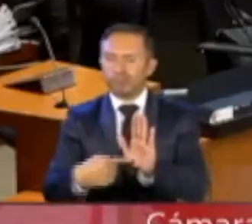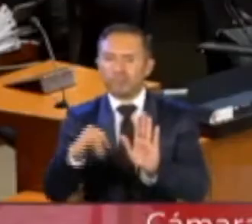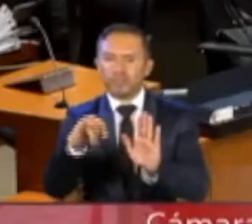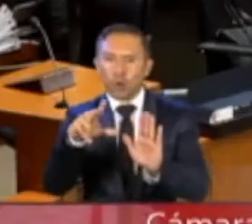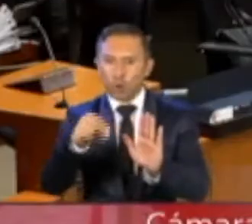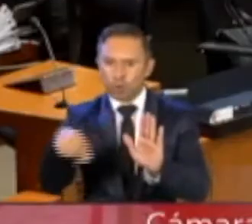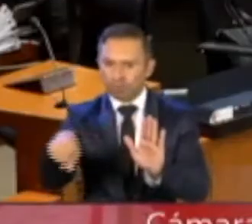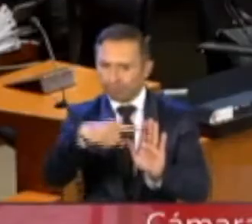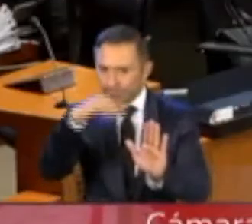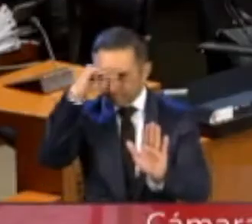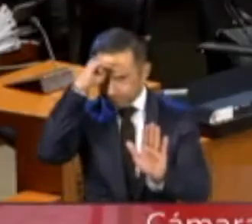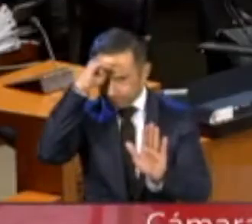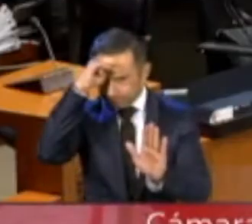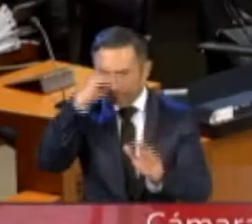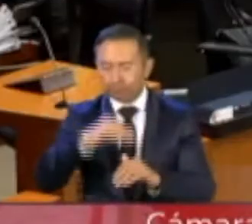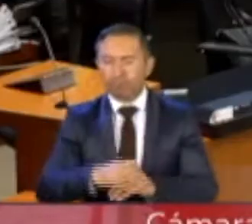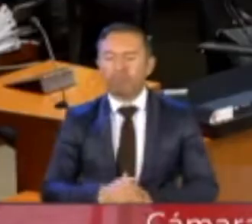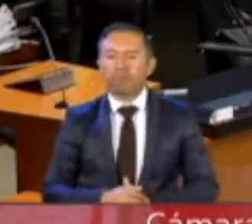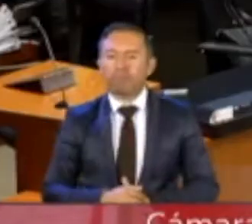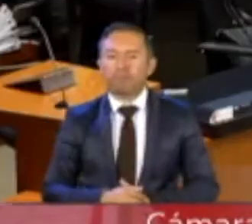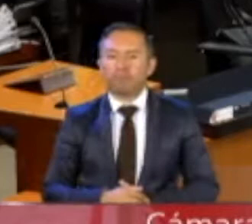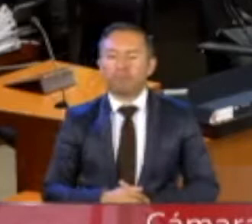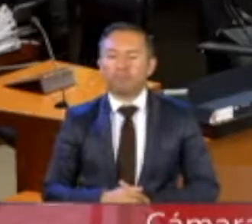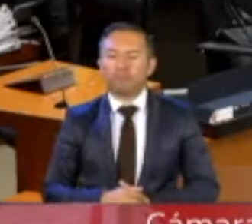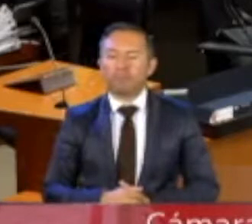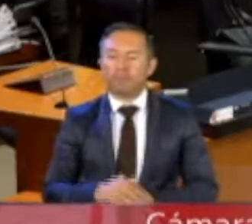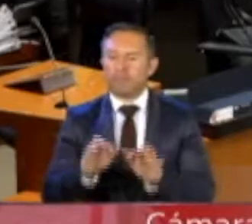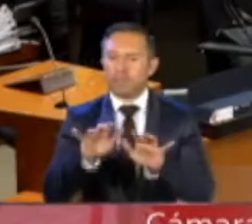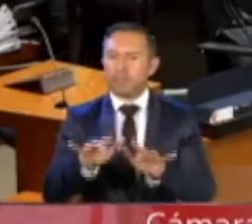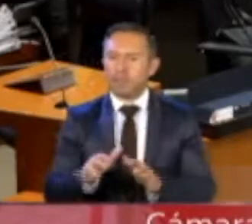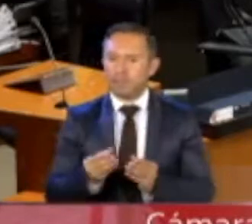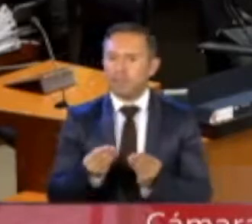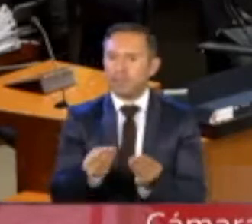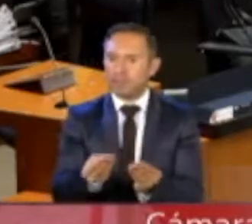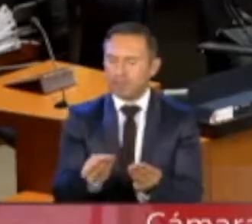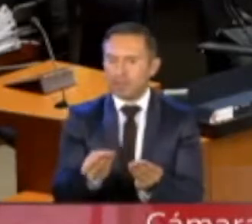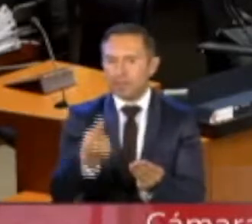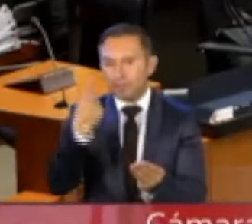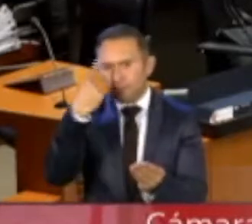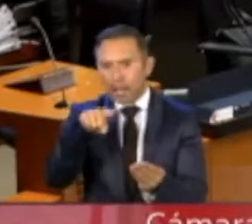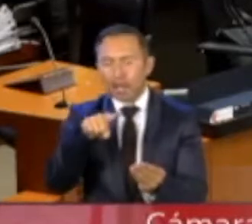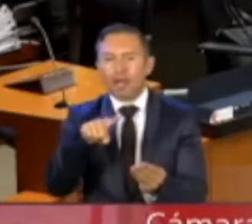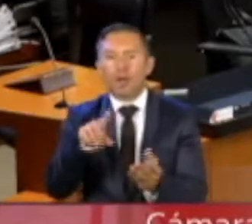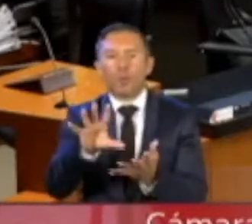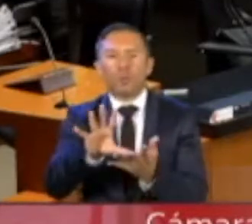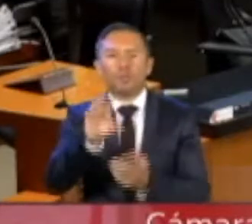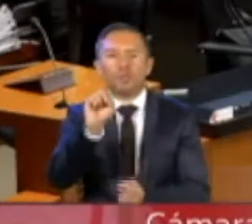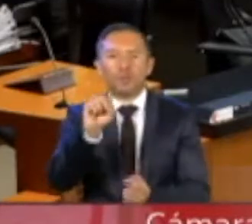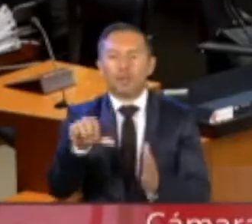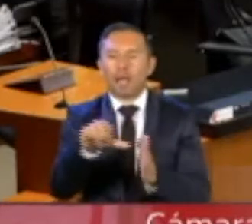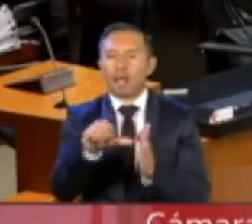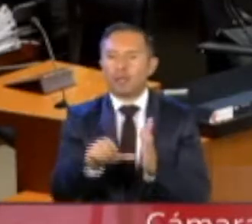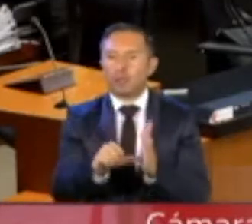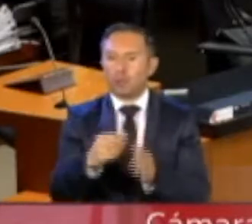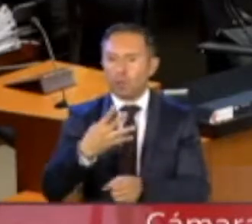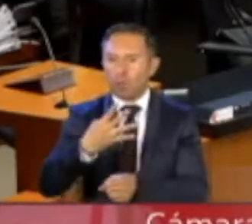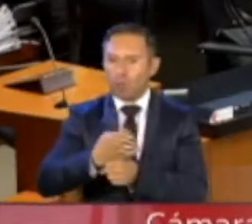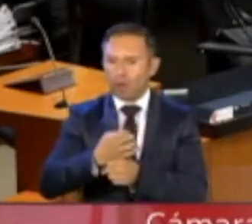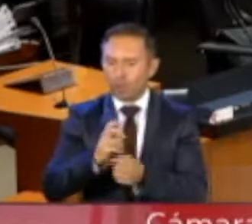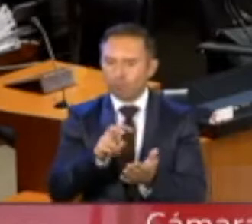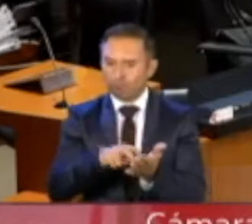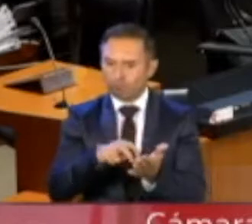Estaba ya muy anunciado, Eduardo Ramírez Aguilar será el nuevo presidente de la mesa directiva del Senado de la República a partir de este 1 de septiembre.